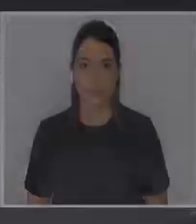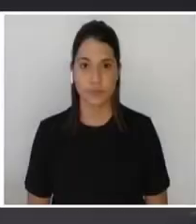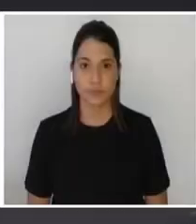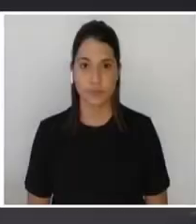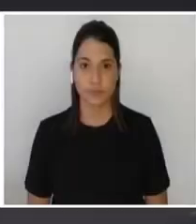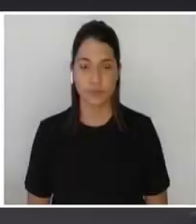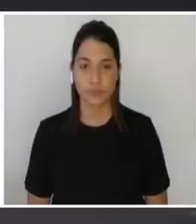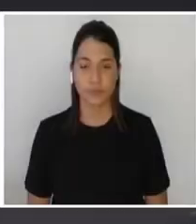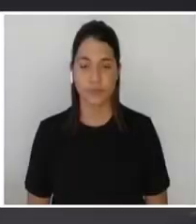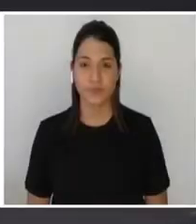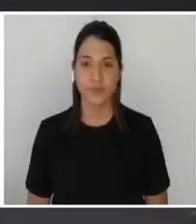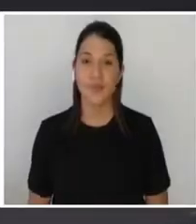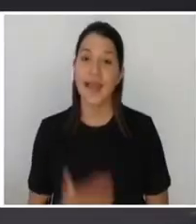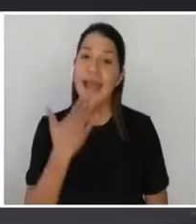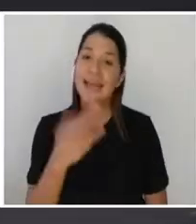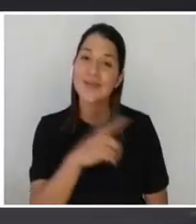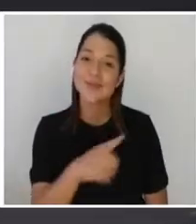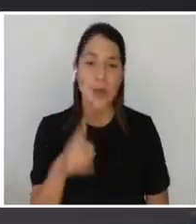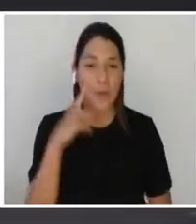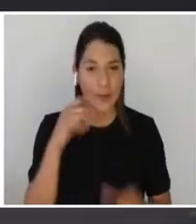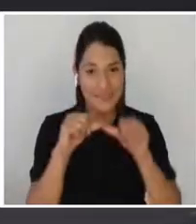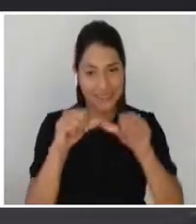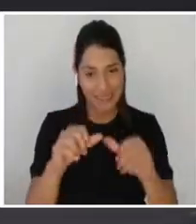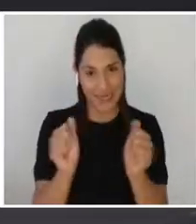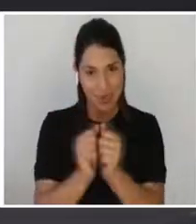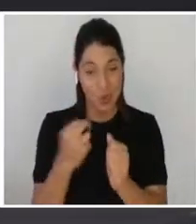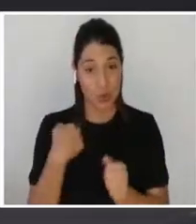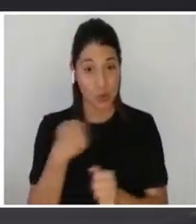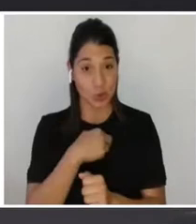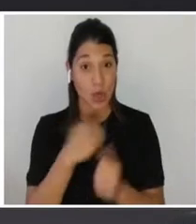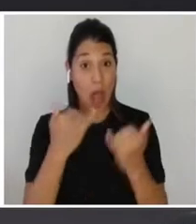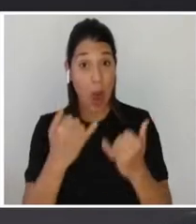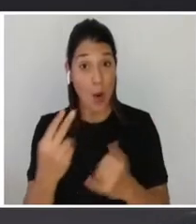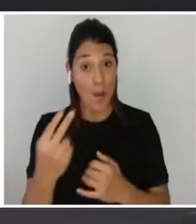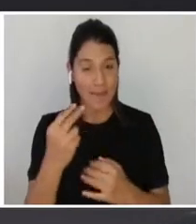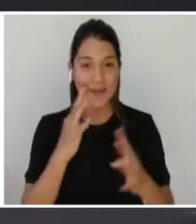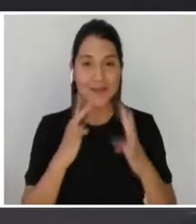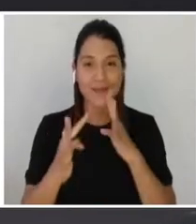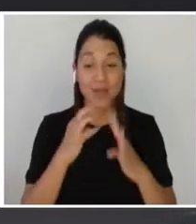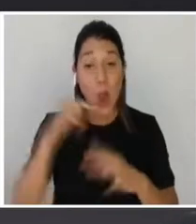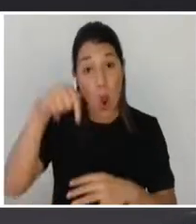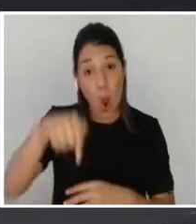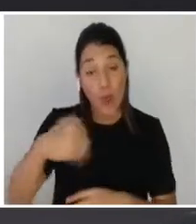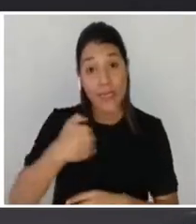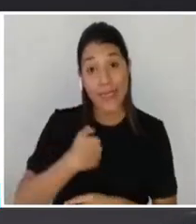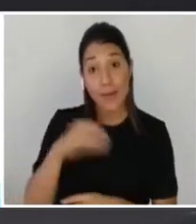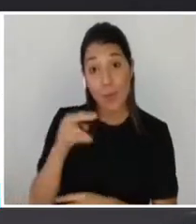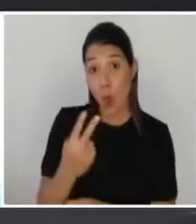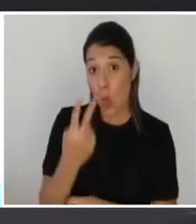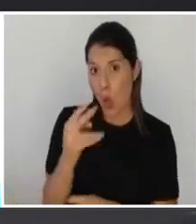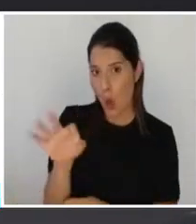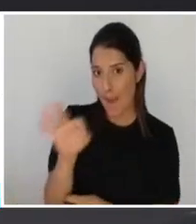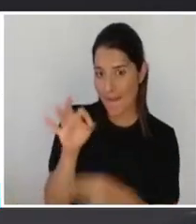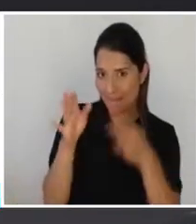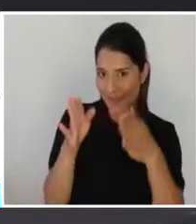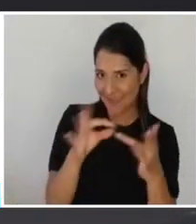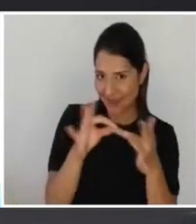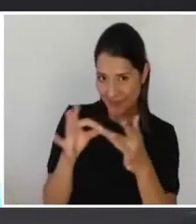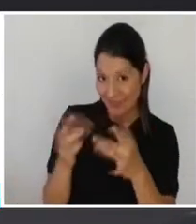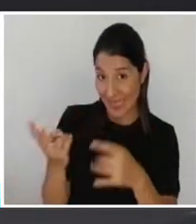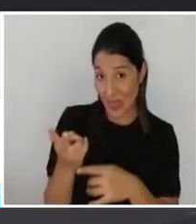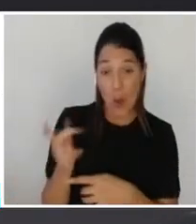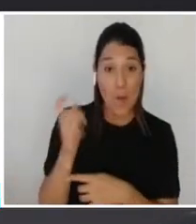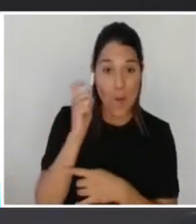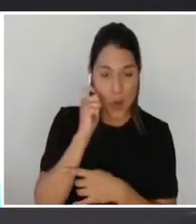Gracias por continuar con nosotros. Usted está viendo Conversemos. Hoy tenemos dos invitadas muy especiales, dos mujeres emprendedoras